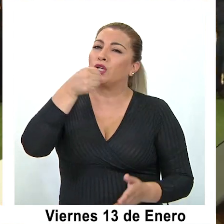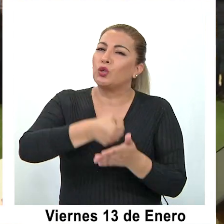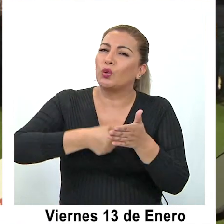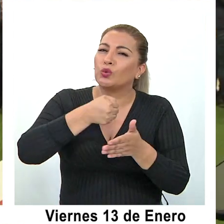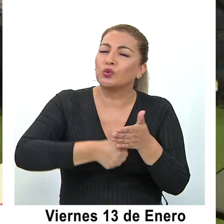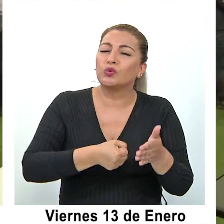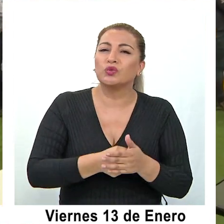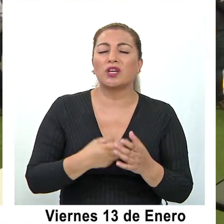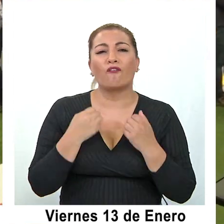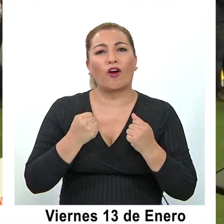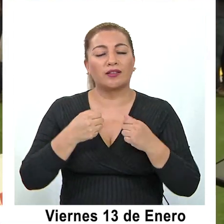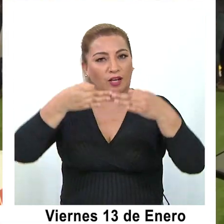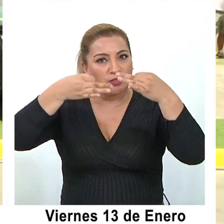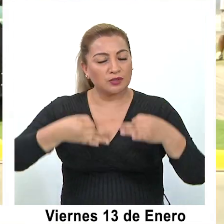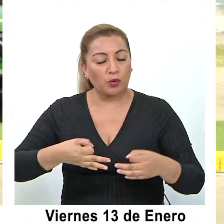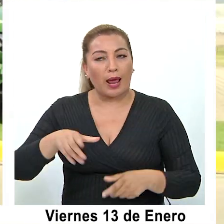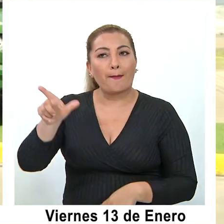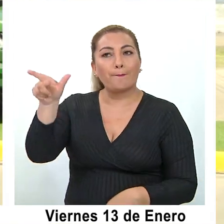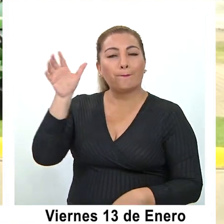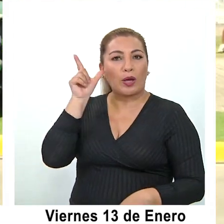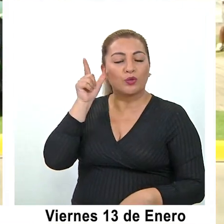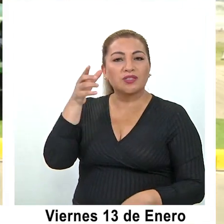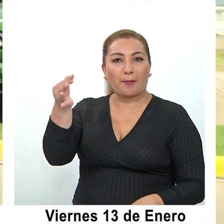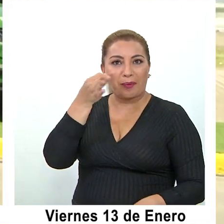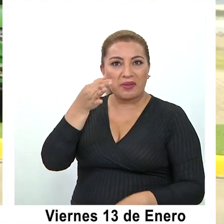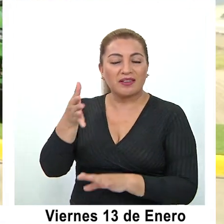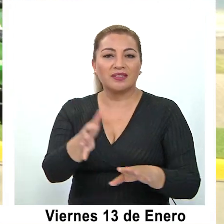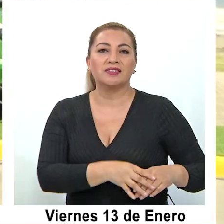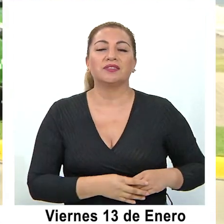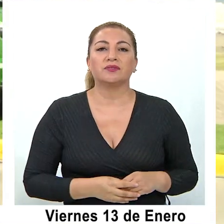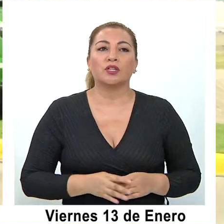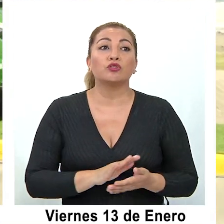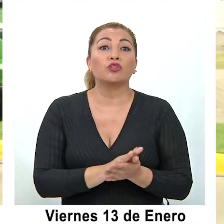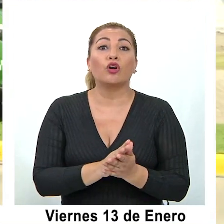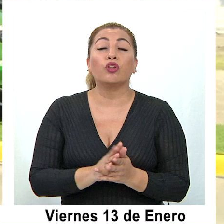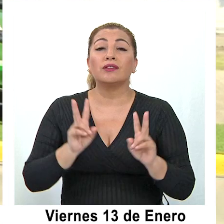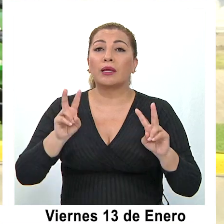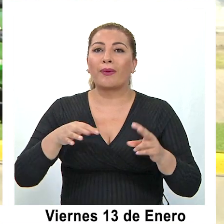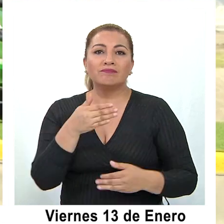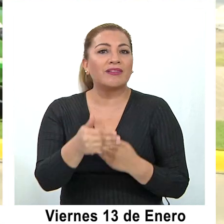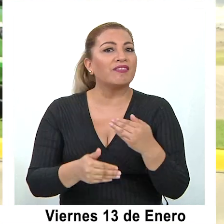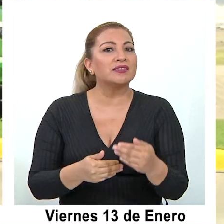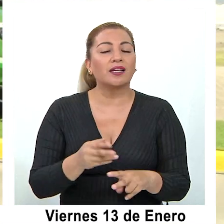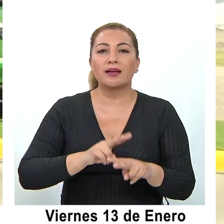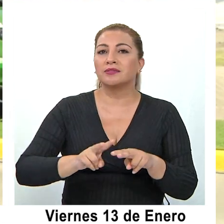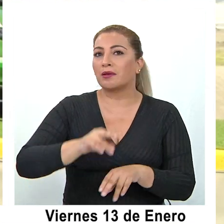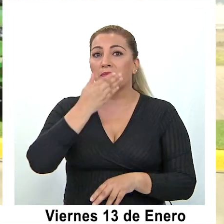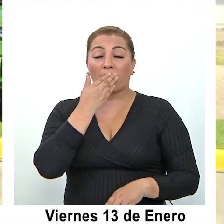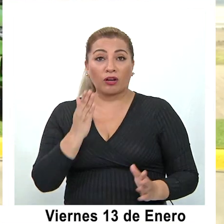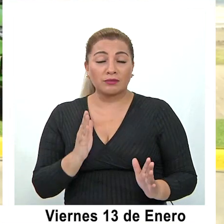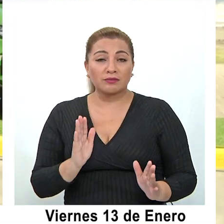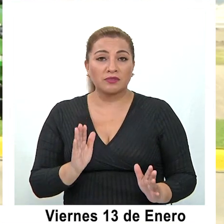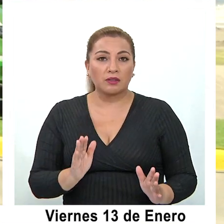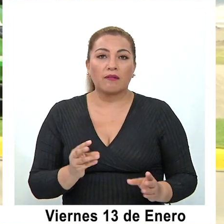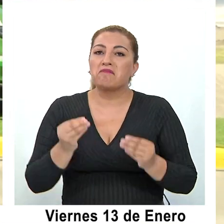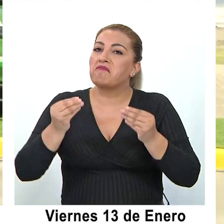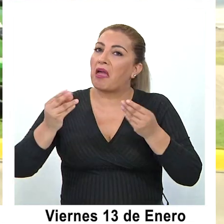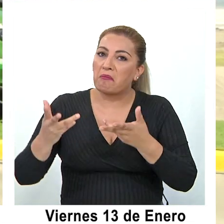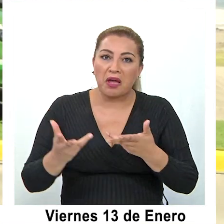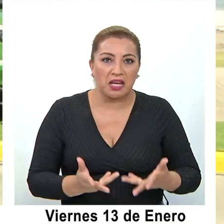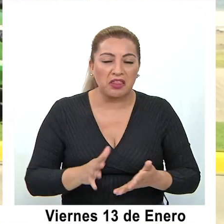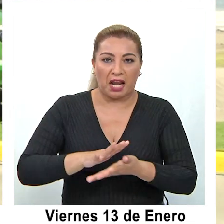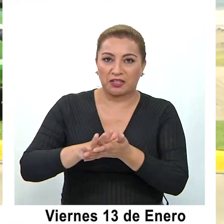fuertemente por la seguridad han sido escuchados. Todo lo que tenga que ver con progresar, con mejorar, con optimizar, es bienvenido.